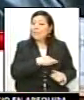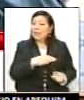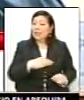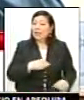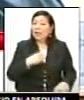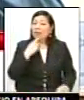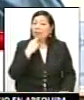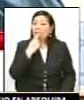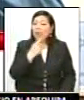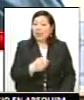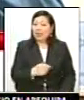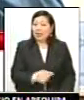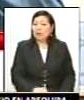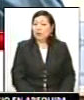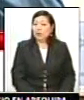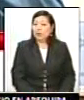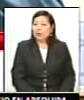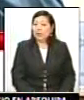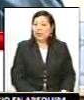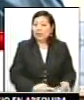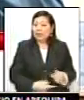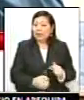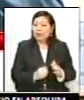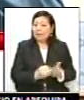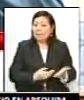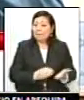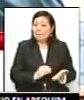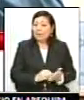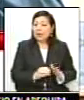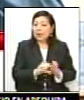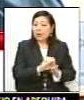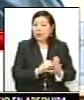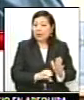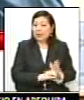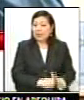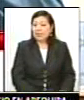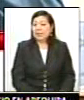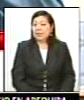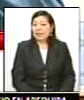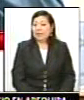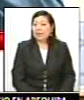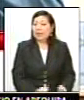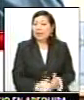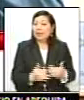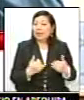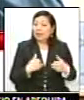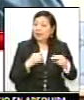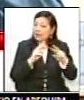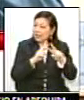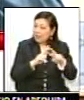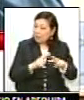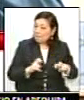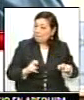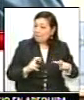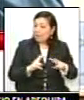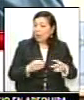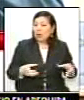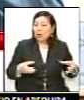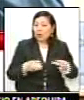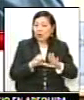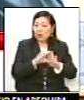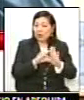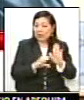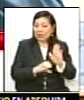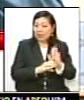denunciado constituiría una clara y evidente transgresión a la Constitución y a la Comisión de Ilícitos Penales que deben ser investigados por la Subcomisión de